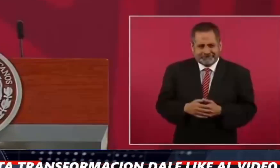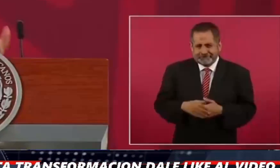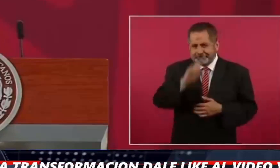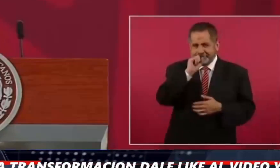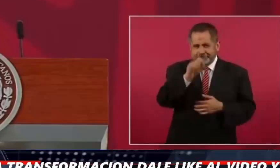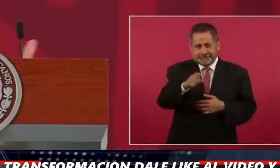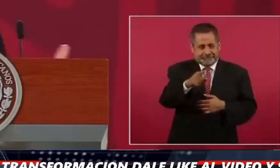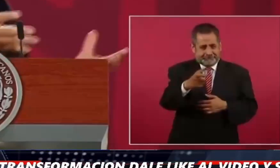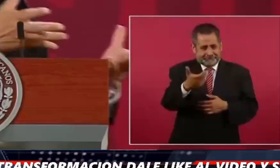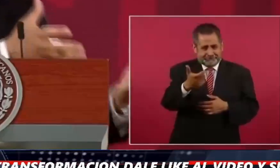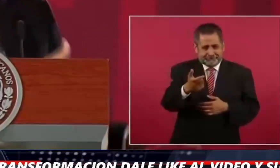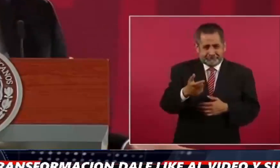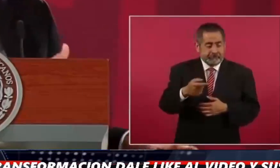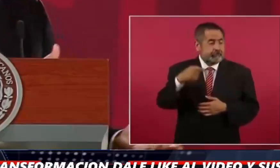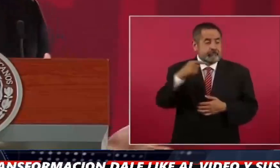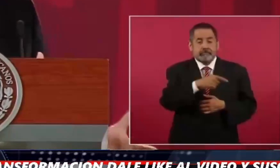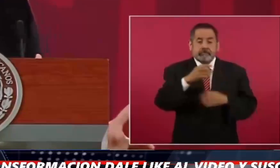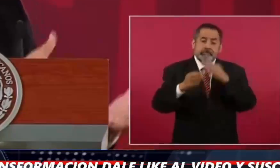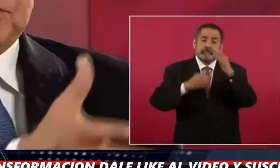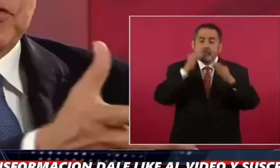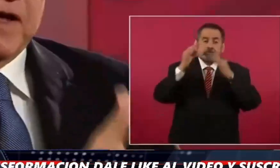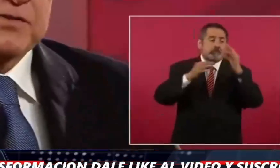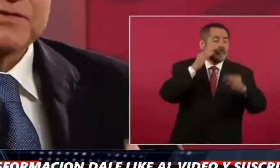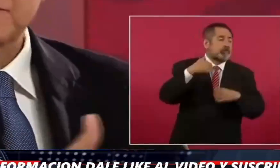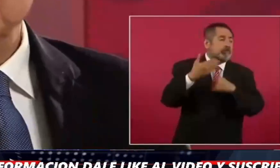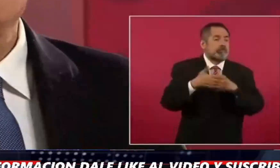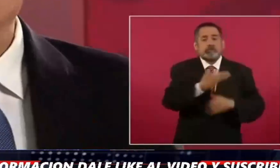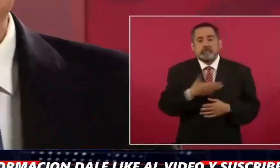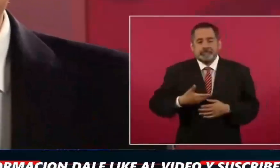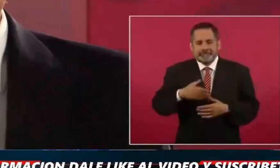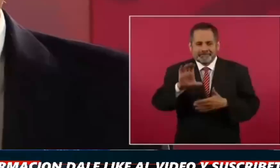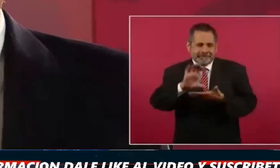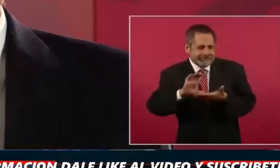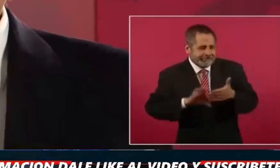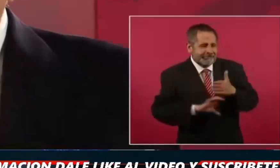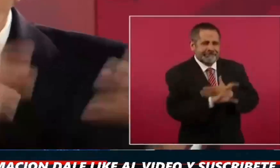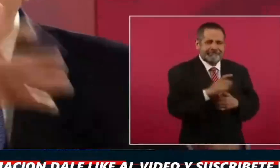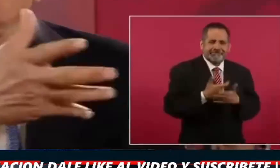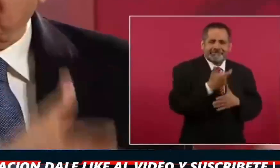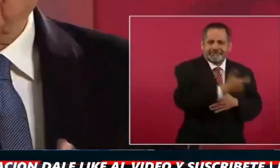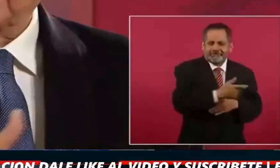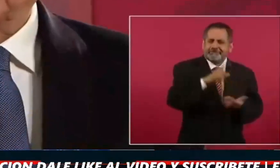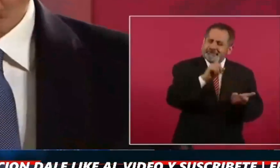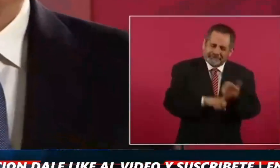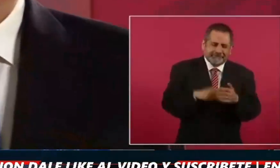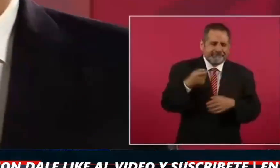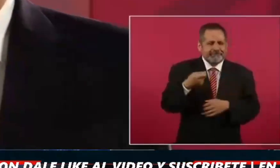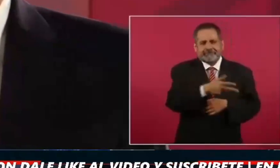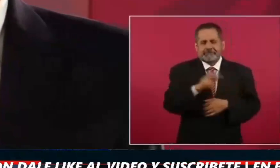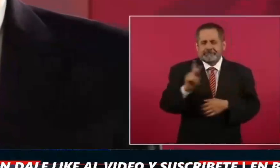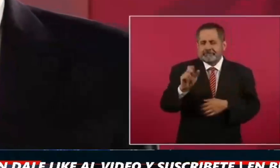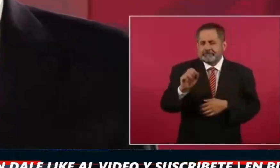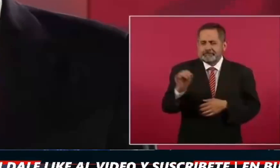lo del dinero que recibe en su campaña, que está aprobado, el llamado Pemex Gay.